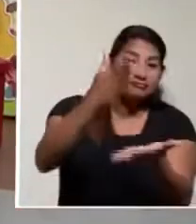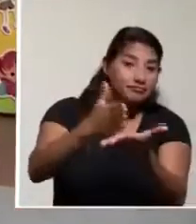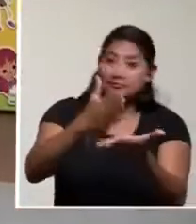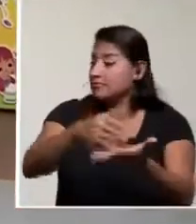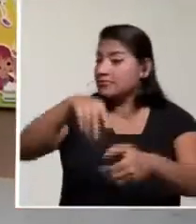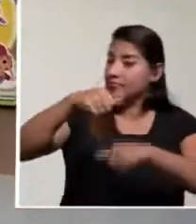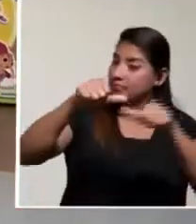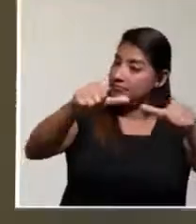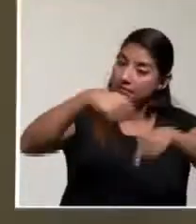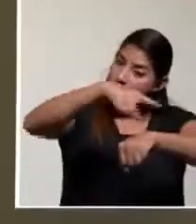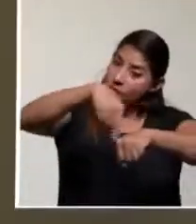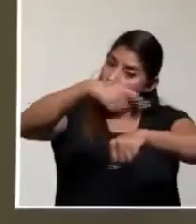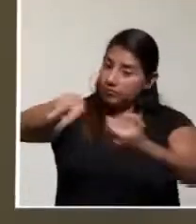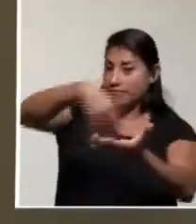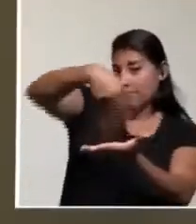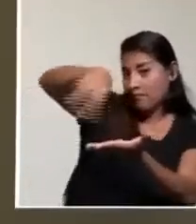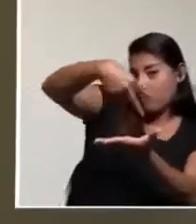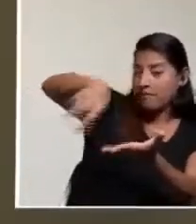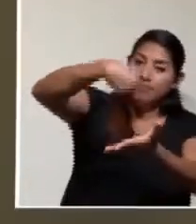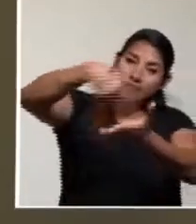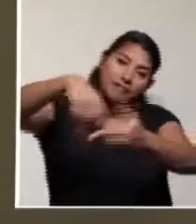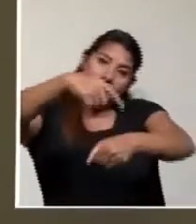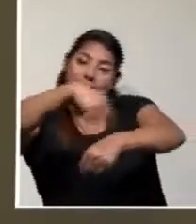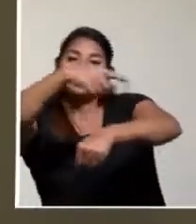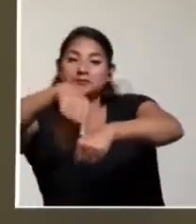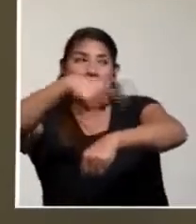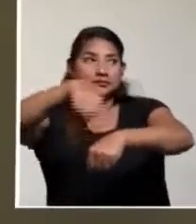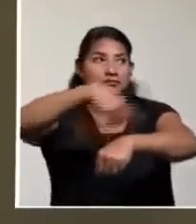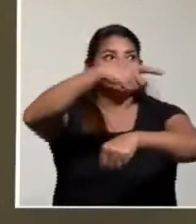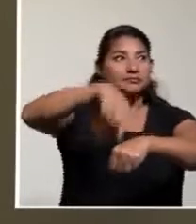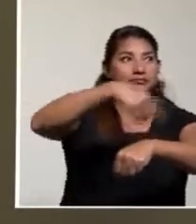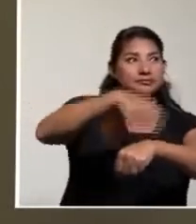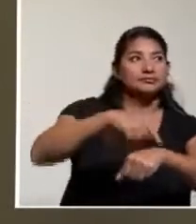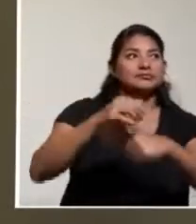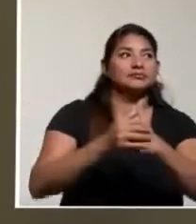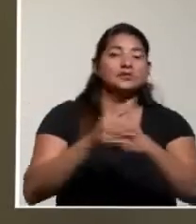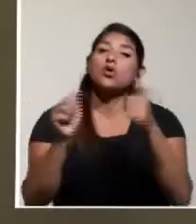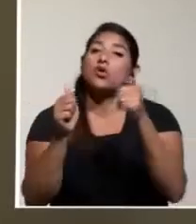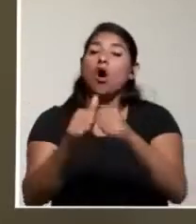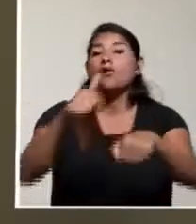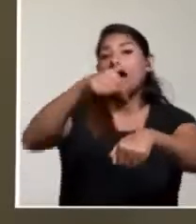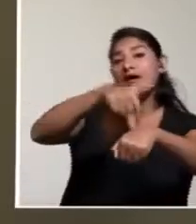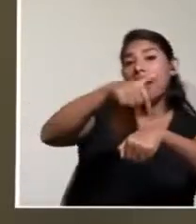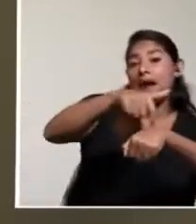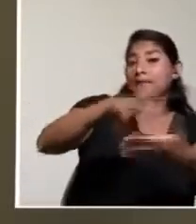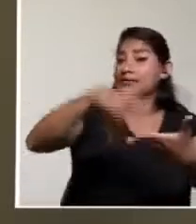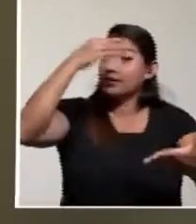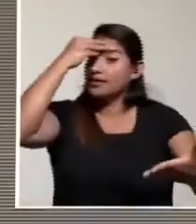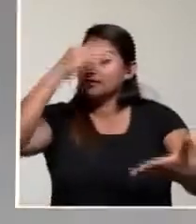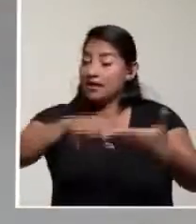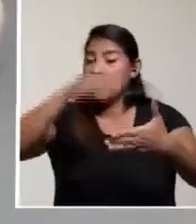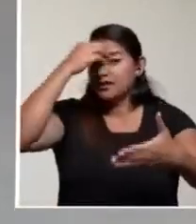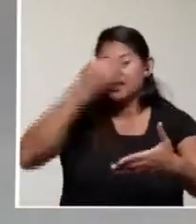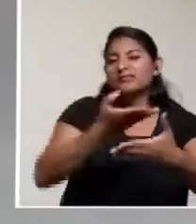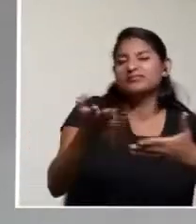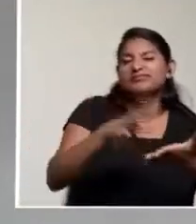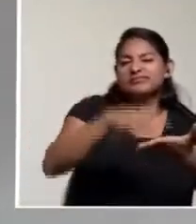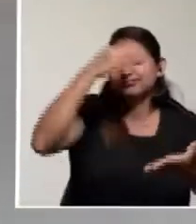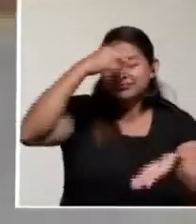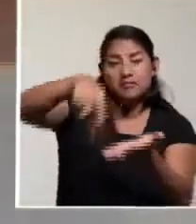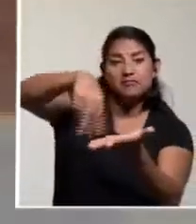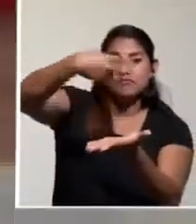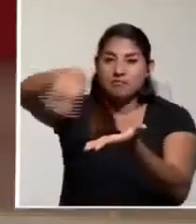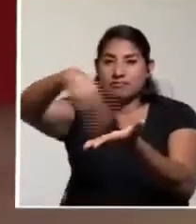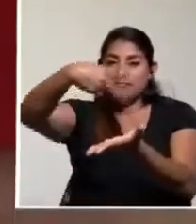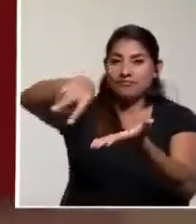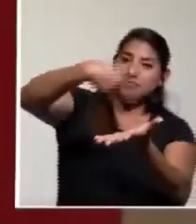que se pare, pare el rock del reloj. Con el reloj aprendí a